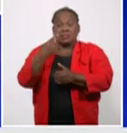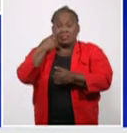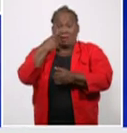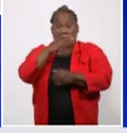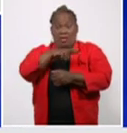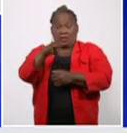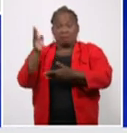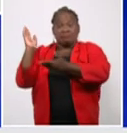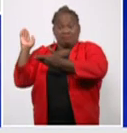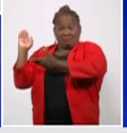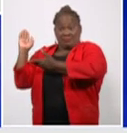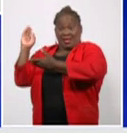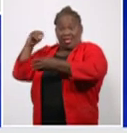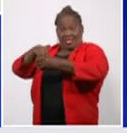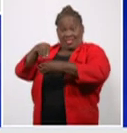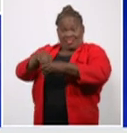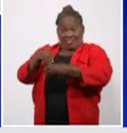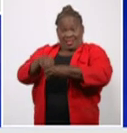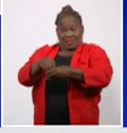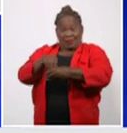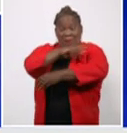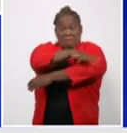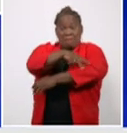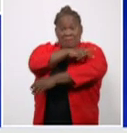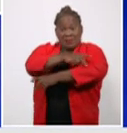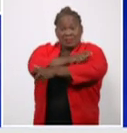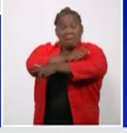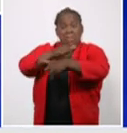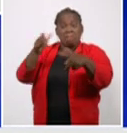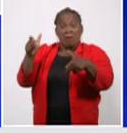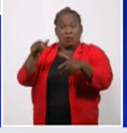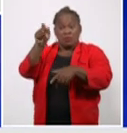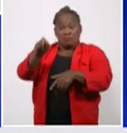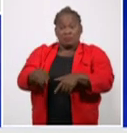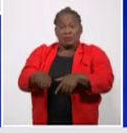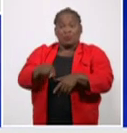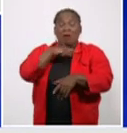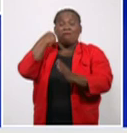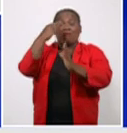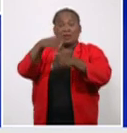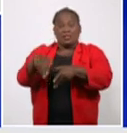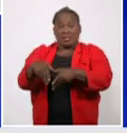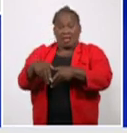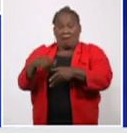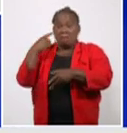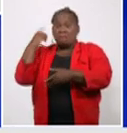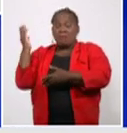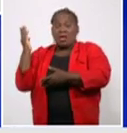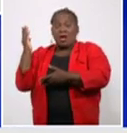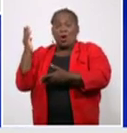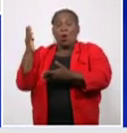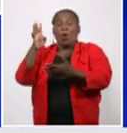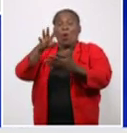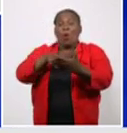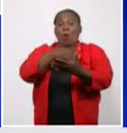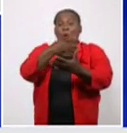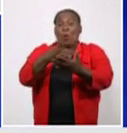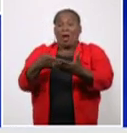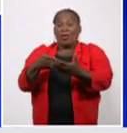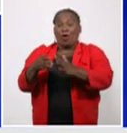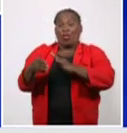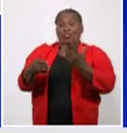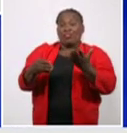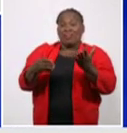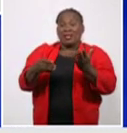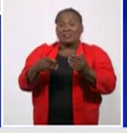con mayor reporte de fallecidos, fíjense, el cuadro de la derecha, pues México no está entre los de mayor reporte de